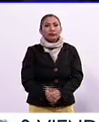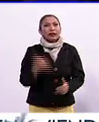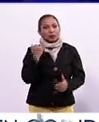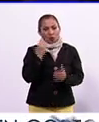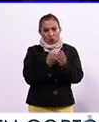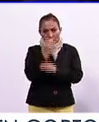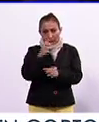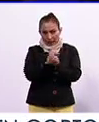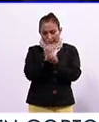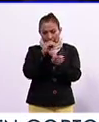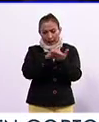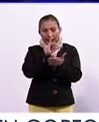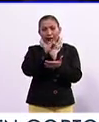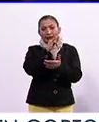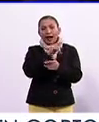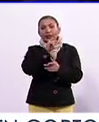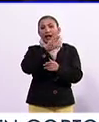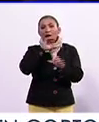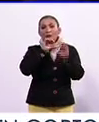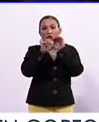Creamos una nueva carrera, Ingeniería en